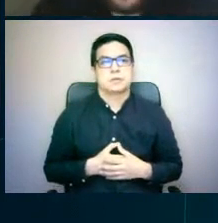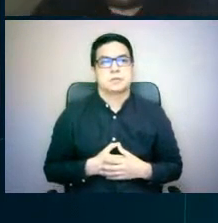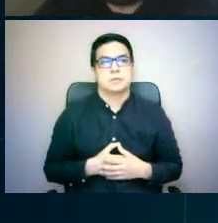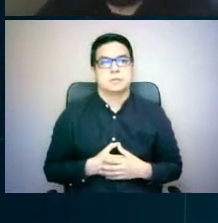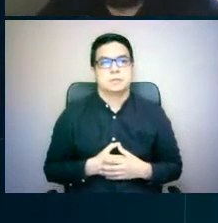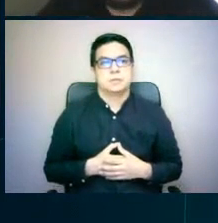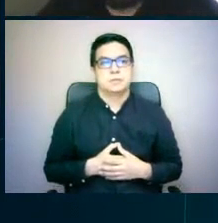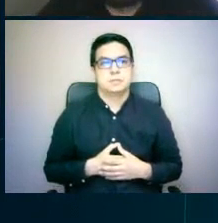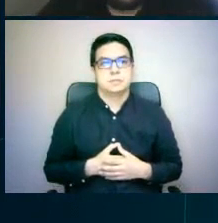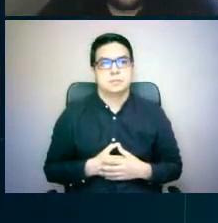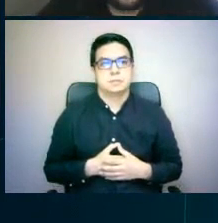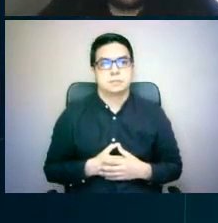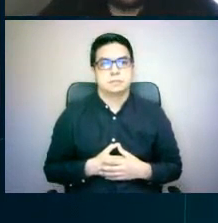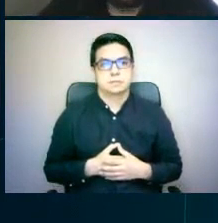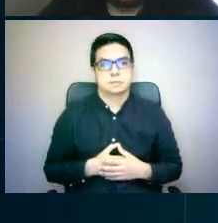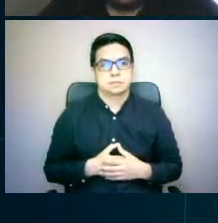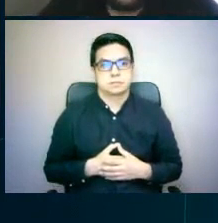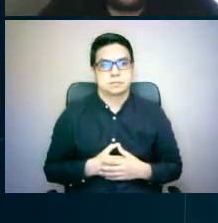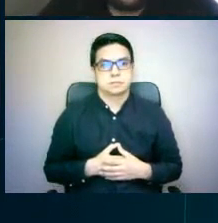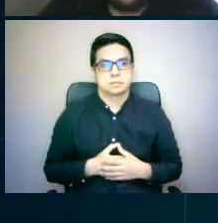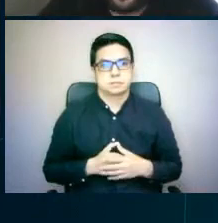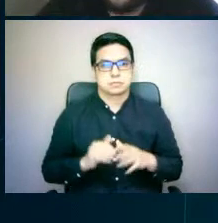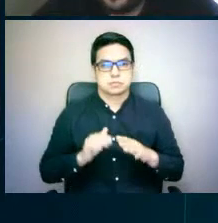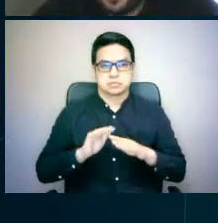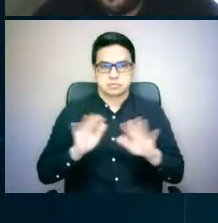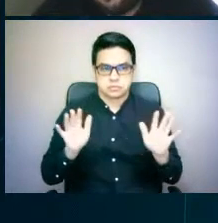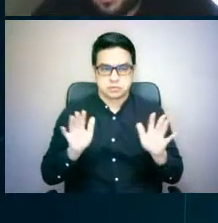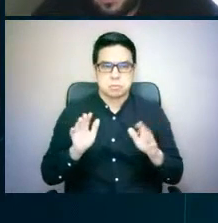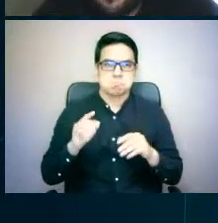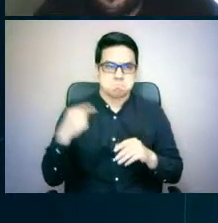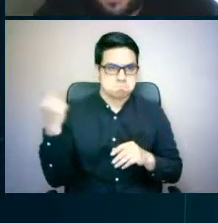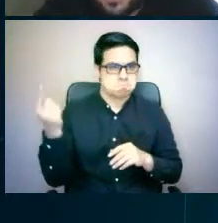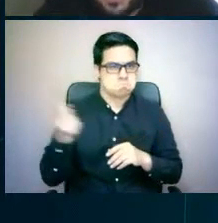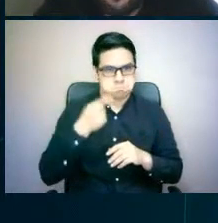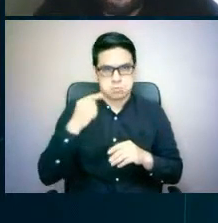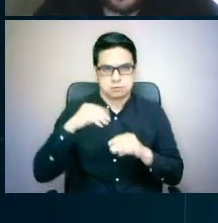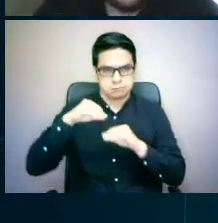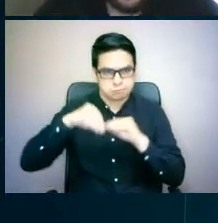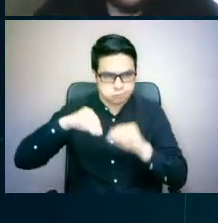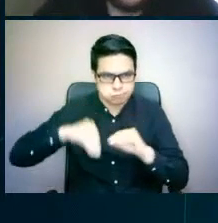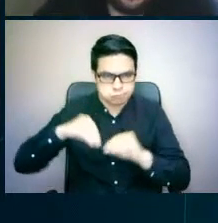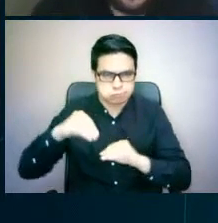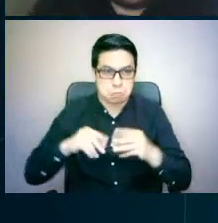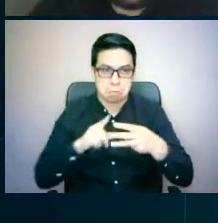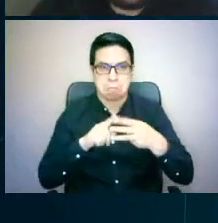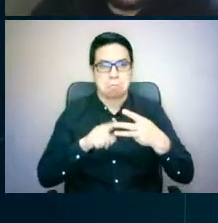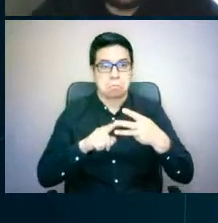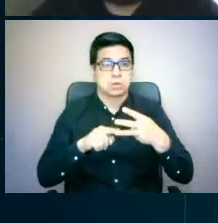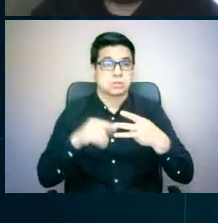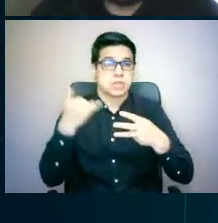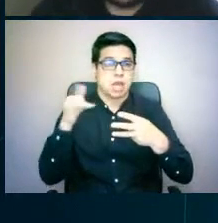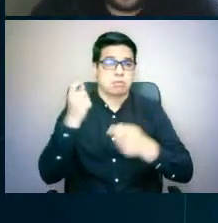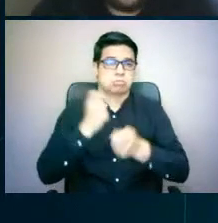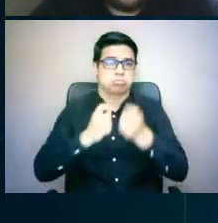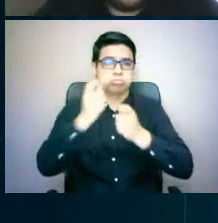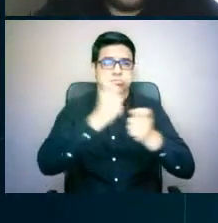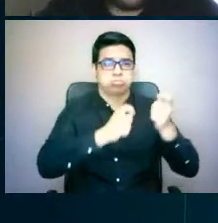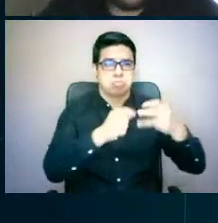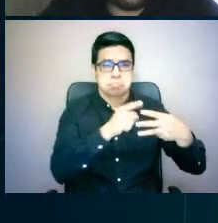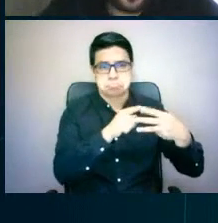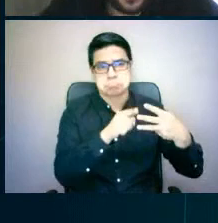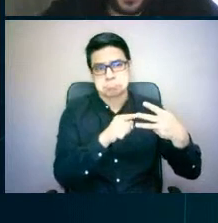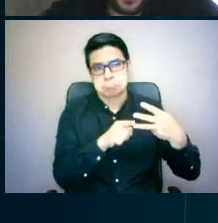Como les mencioné, pues los fabricantes ya vienen incursionando y ya, pues ya están comercializables en el mercado.